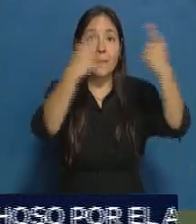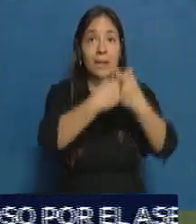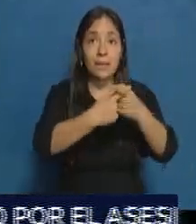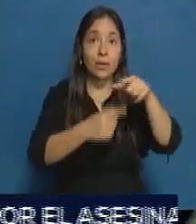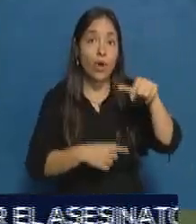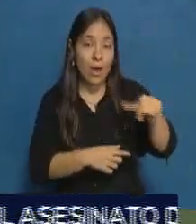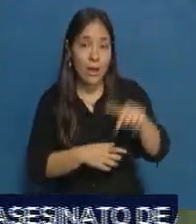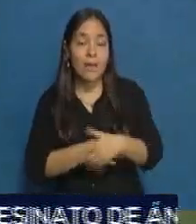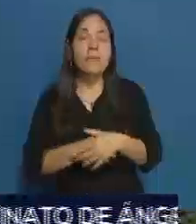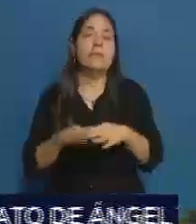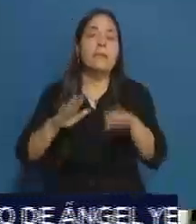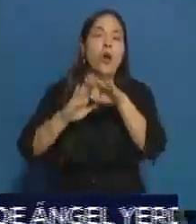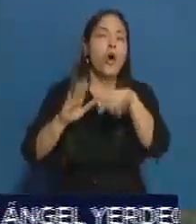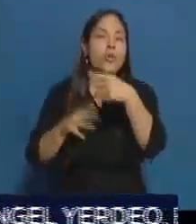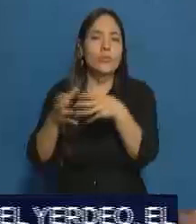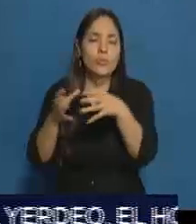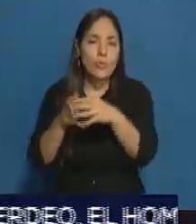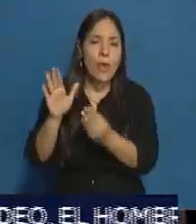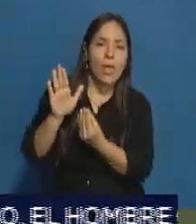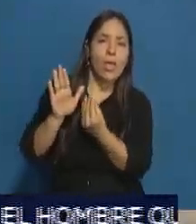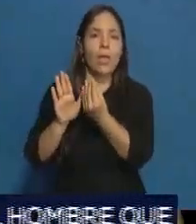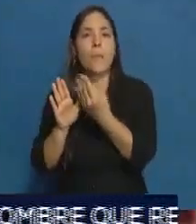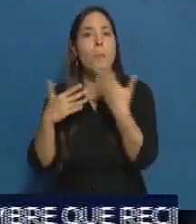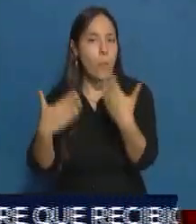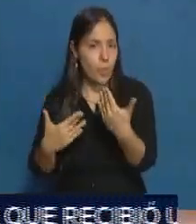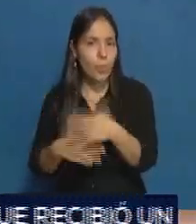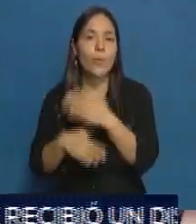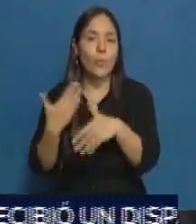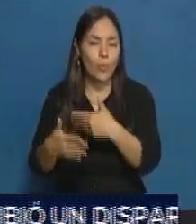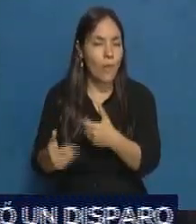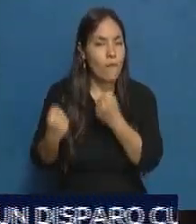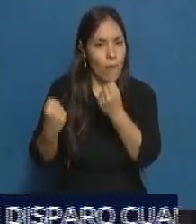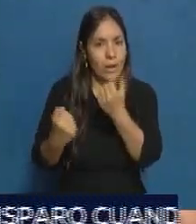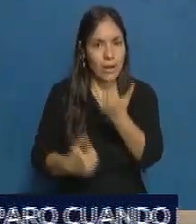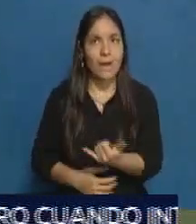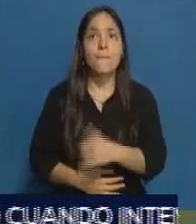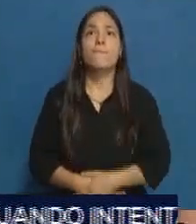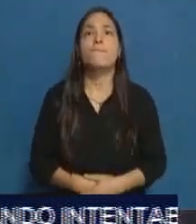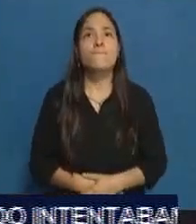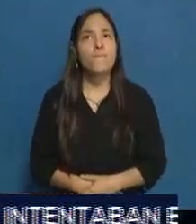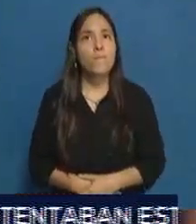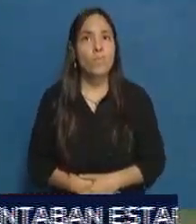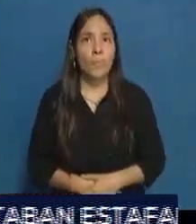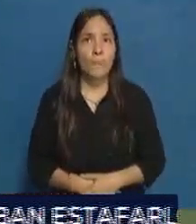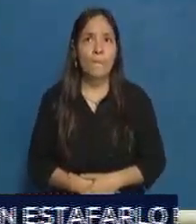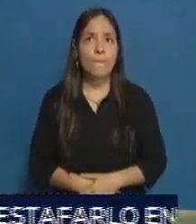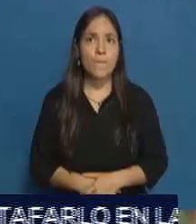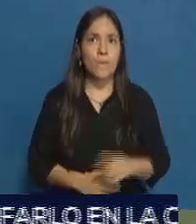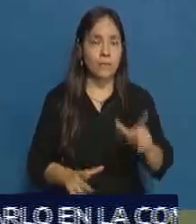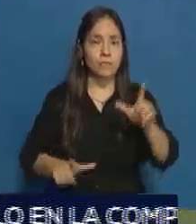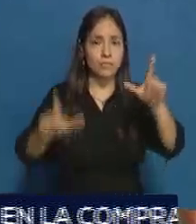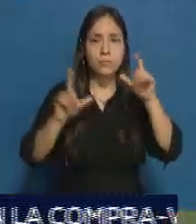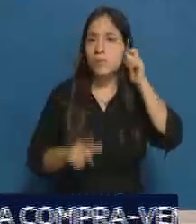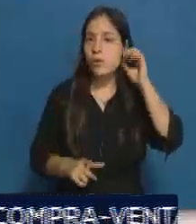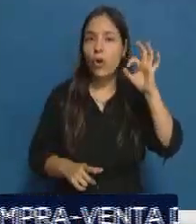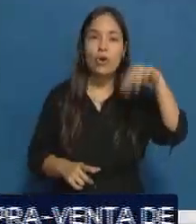prendido, está en zona amarilla, está en zona de clasificación, es un equipo difícil. Veíamos ahí en las imágenes a Gonzalo Cluzener. Es la buena noticia de la semana. Se ha